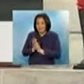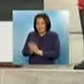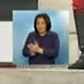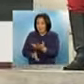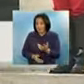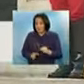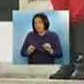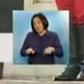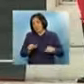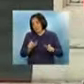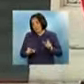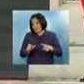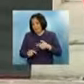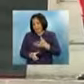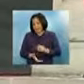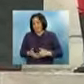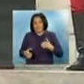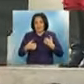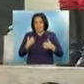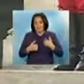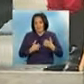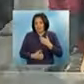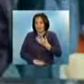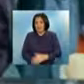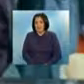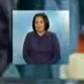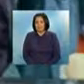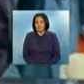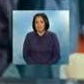Y hace que la gente estalle de emoción.